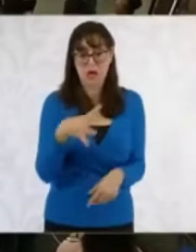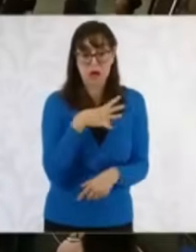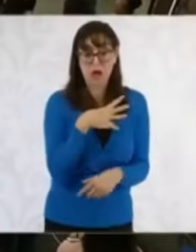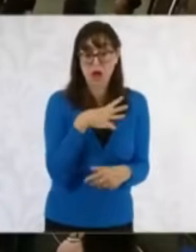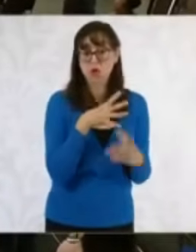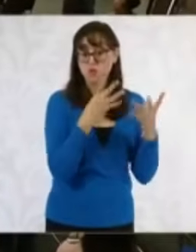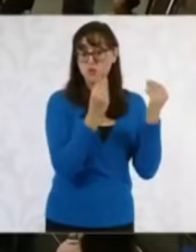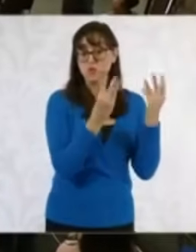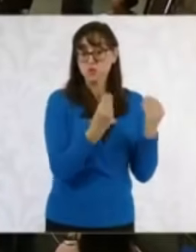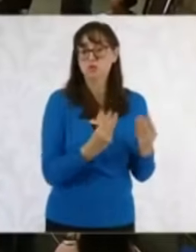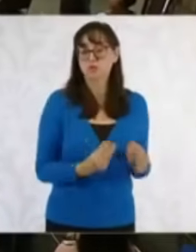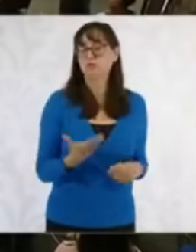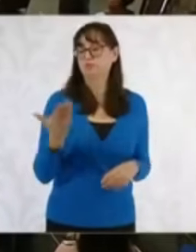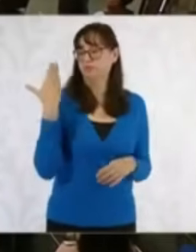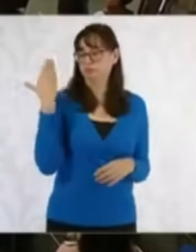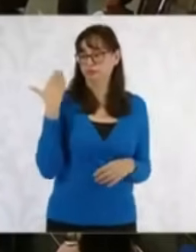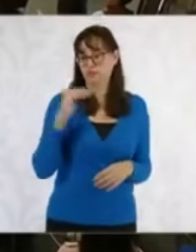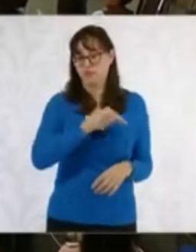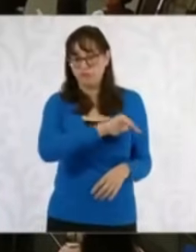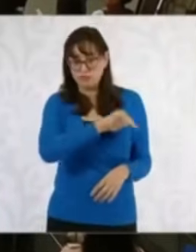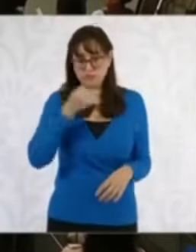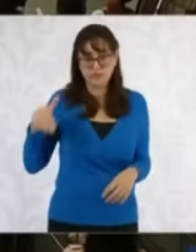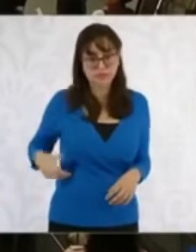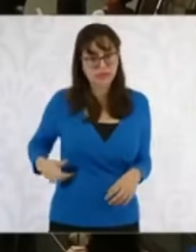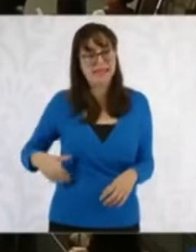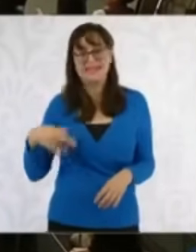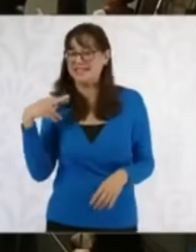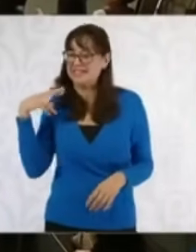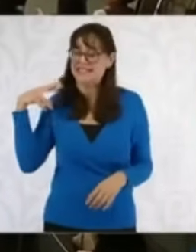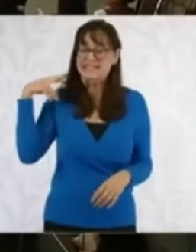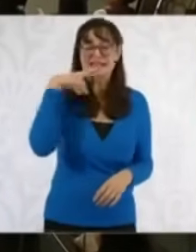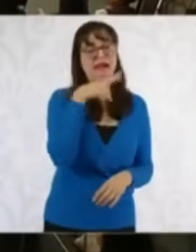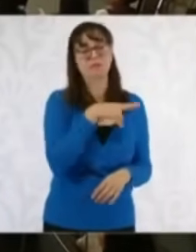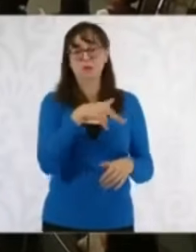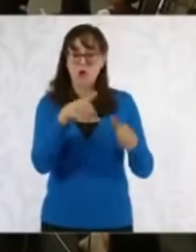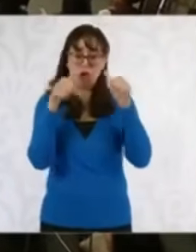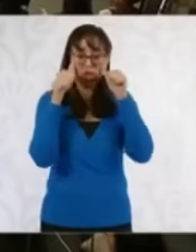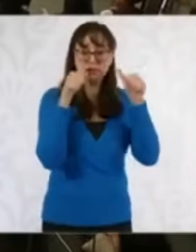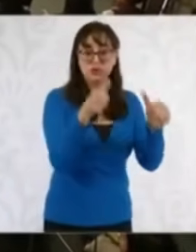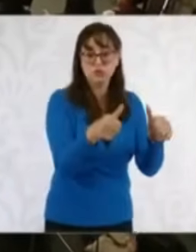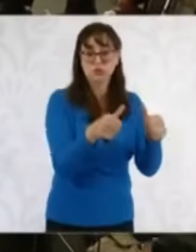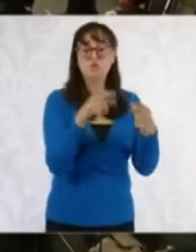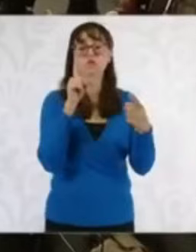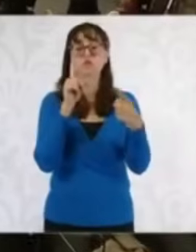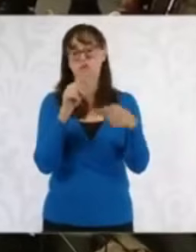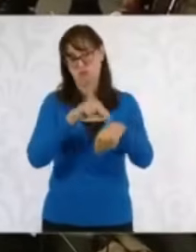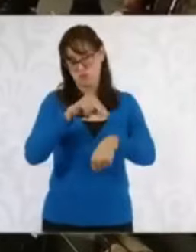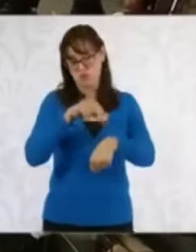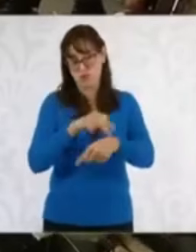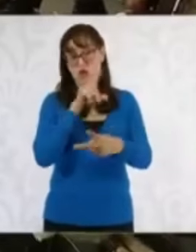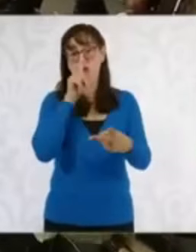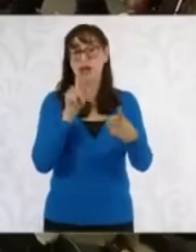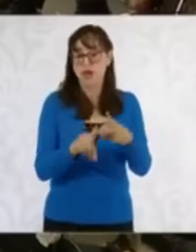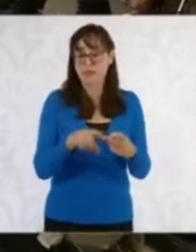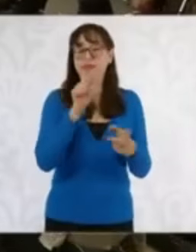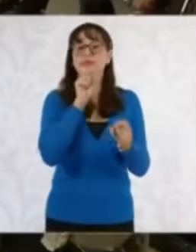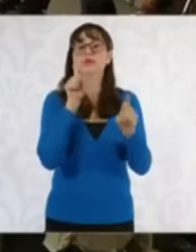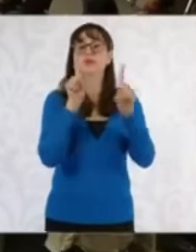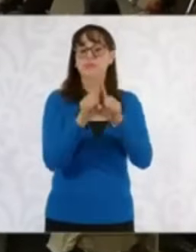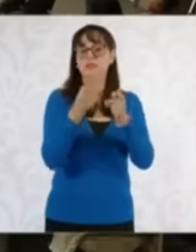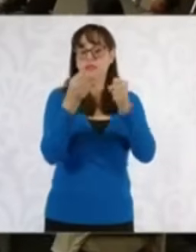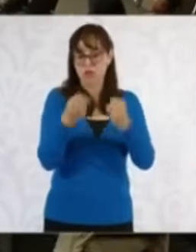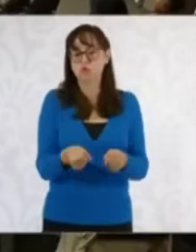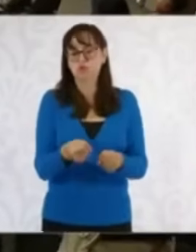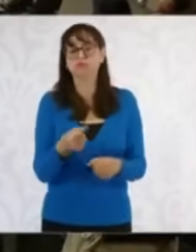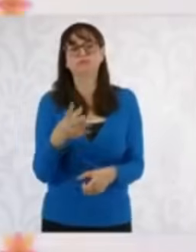durante el accidente que tuvimos, se movilizaron los equipos de emergencia, como siempre, pero también lo de los seguros. Tenemos suficientes seguros para cubrir ese tipo